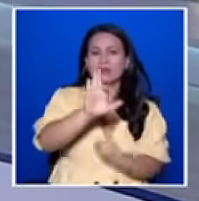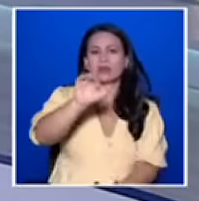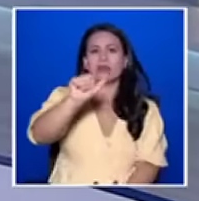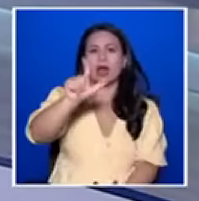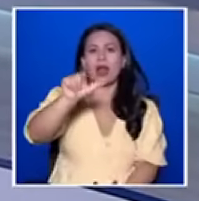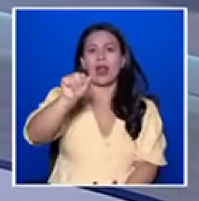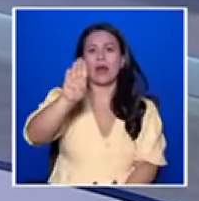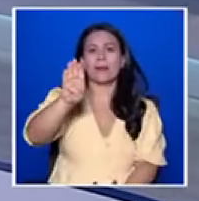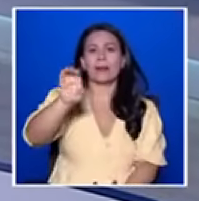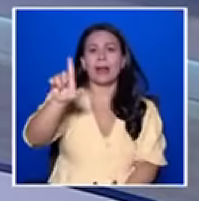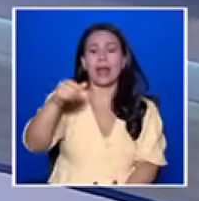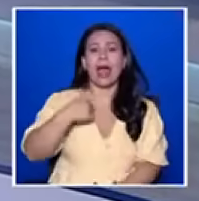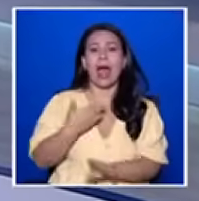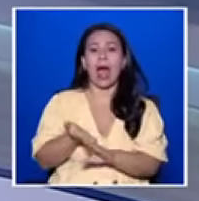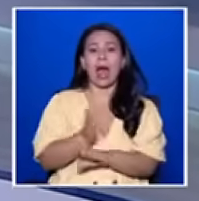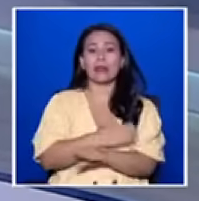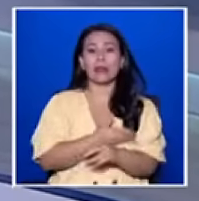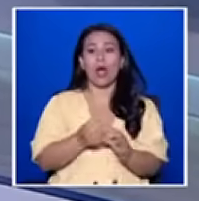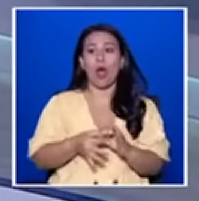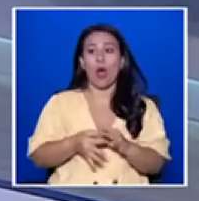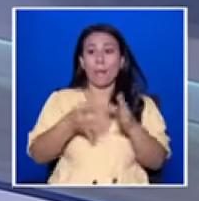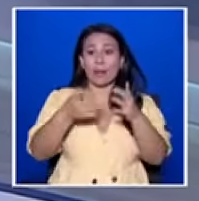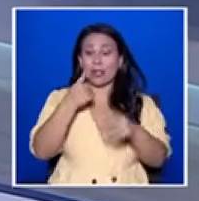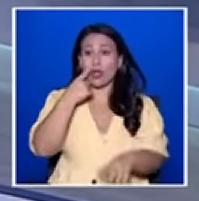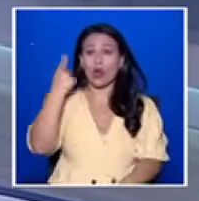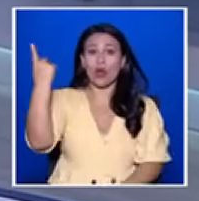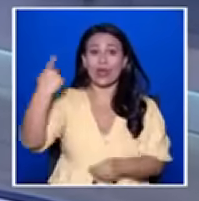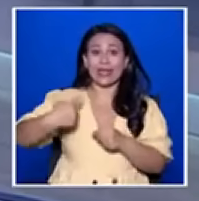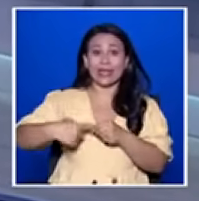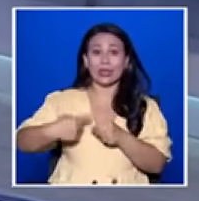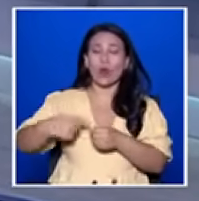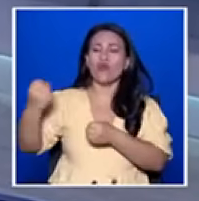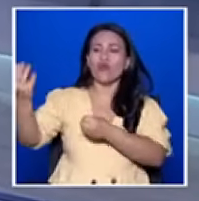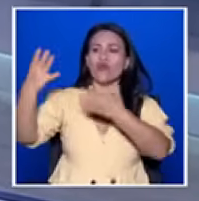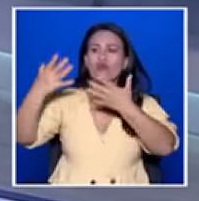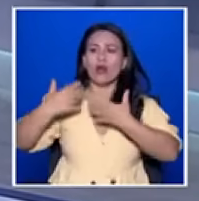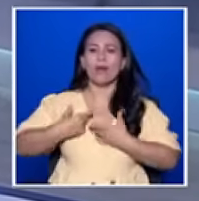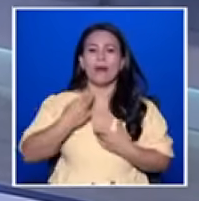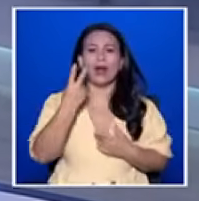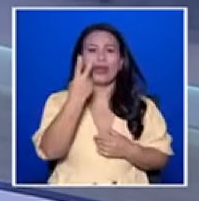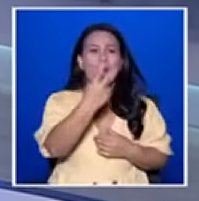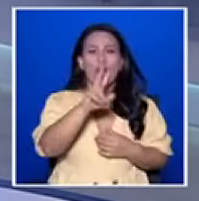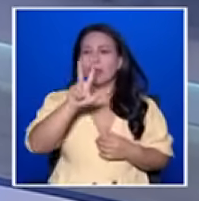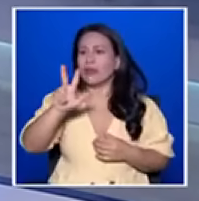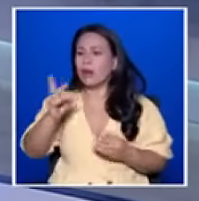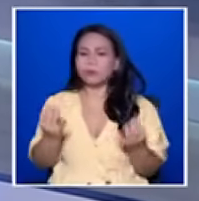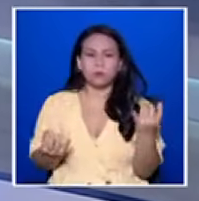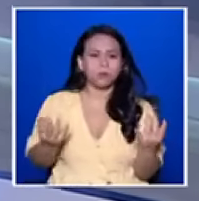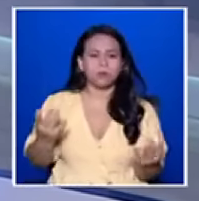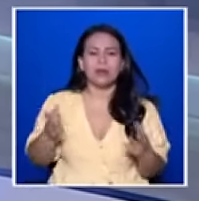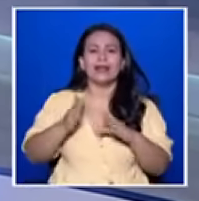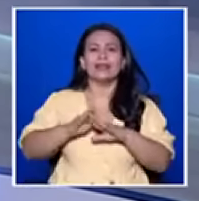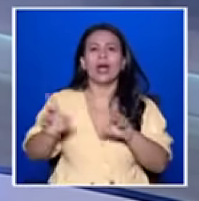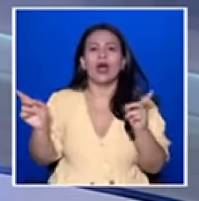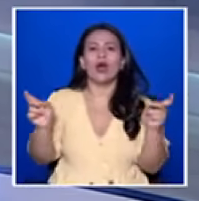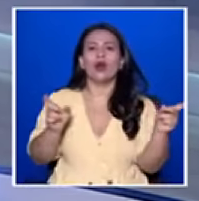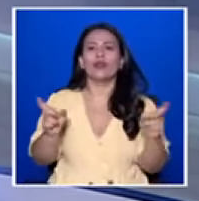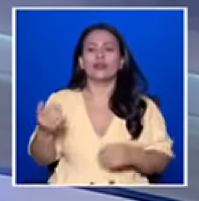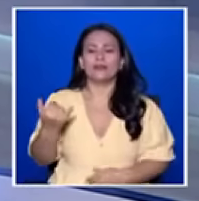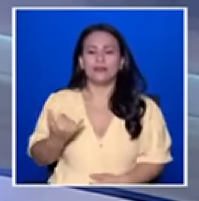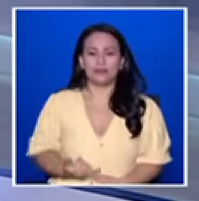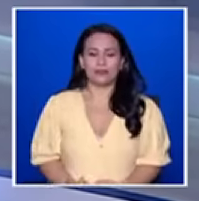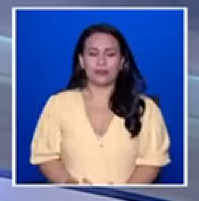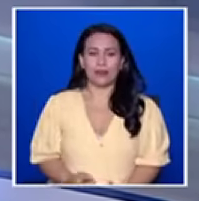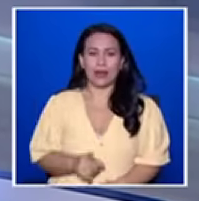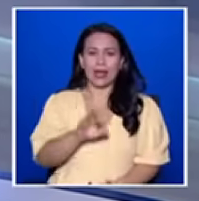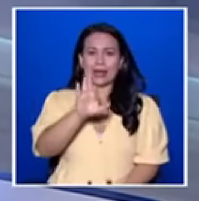Bueno, y de hecho, más temprano Alex Ceballos nos informaba desde la capital específicamente que ya 2 de estos 3 incendios habían sido controlados, ¿cierto? Sí, en el sector de